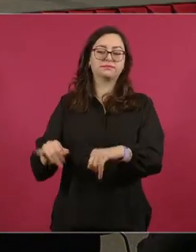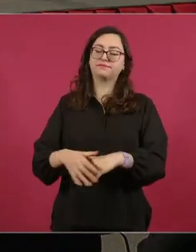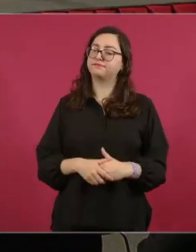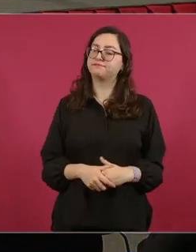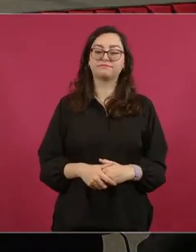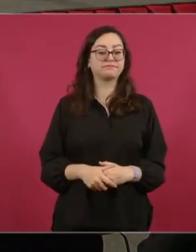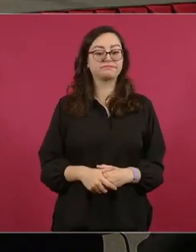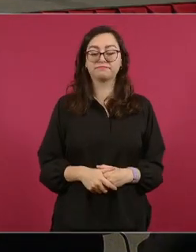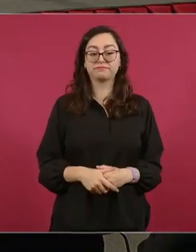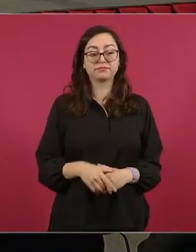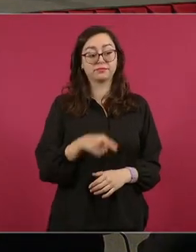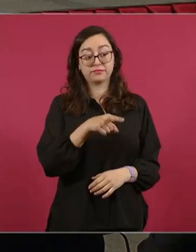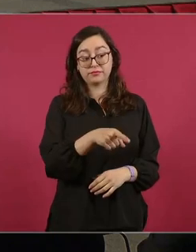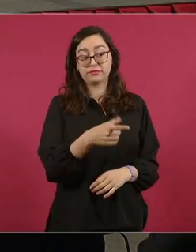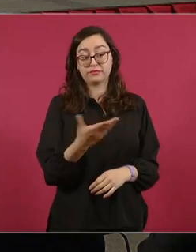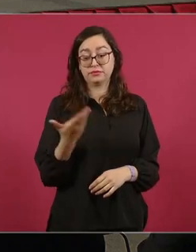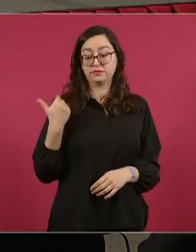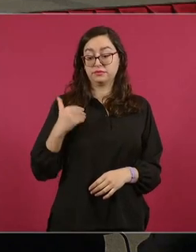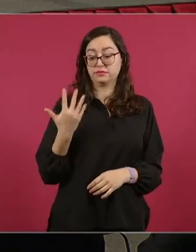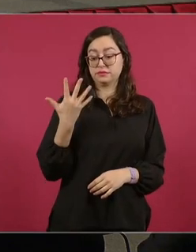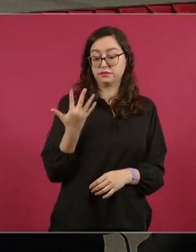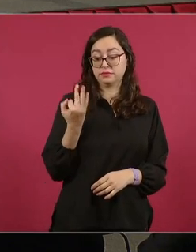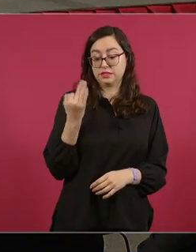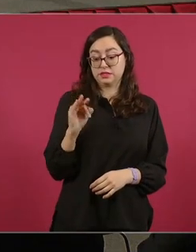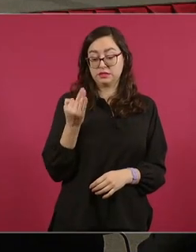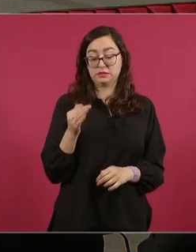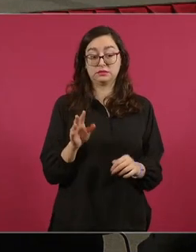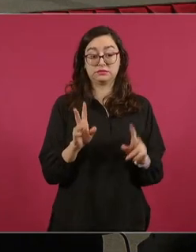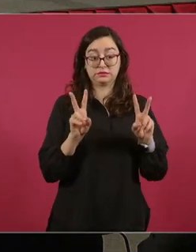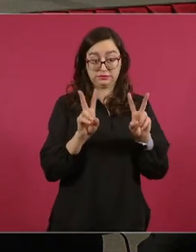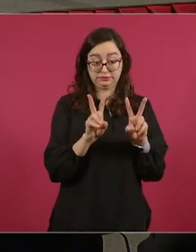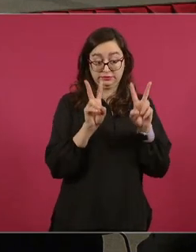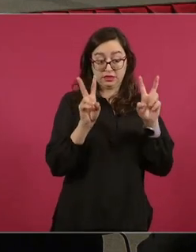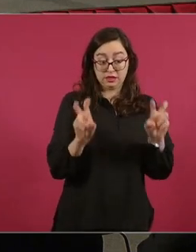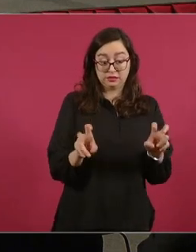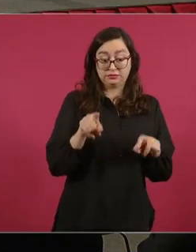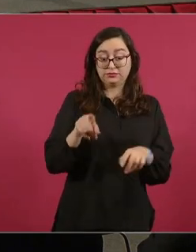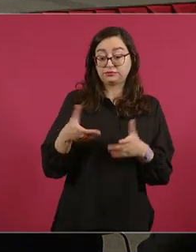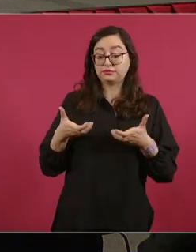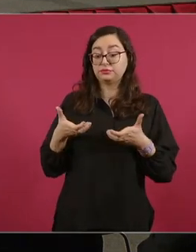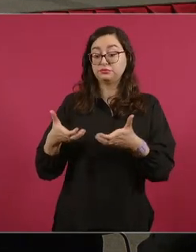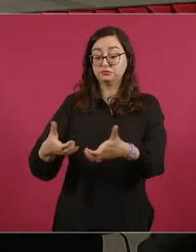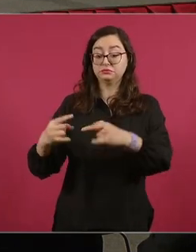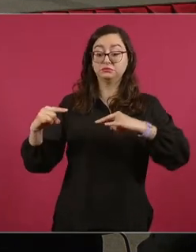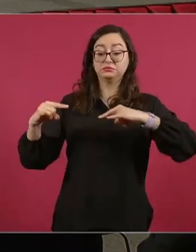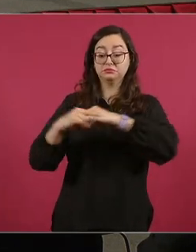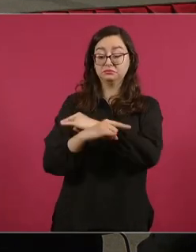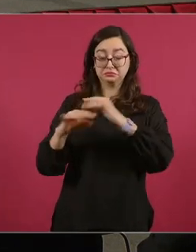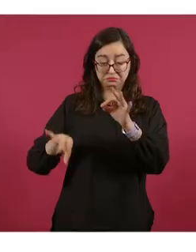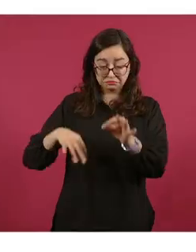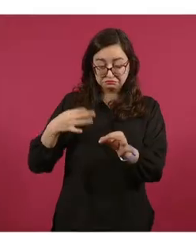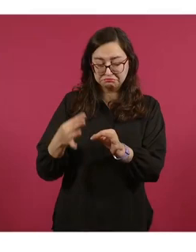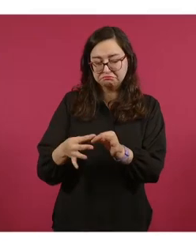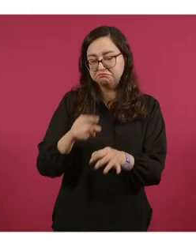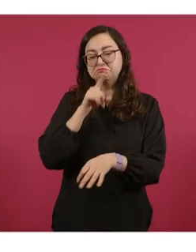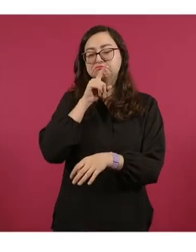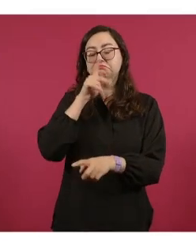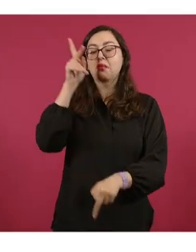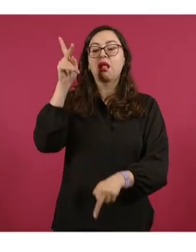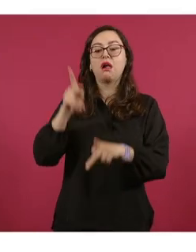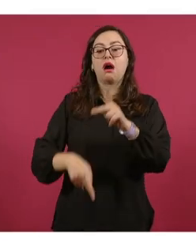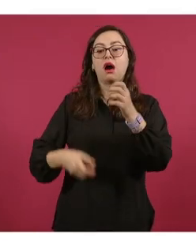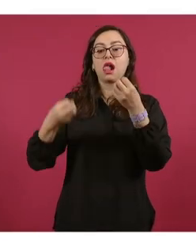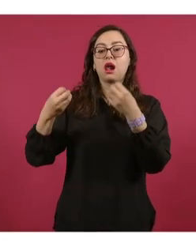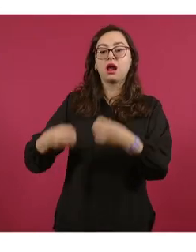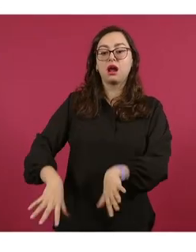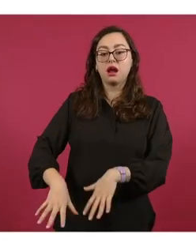falsa titulada, en el caso de Reforma, una vía prometida pero inconclusa, la cual refiere que la autopista